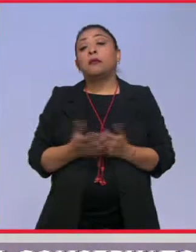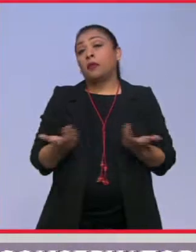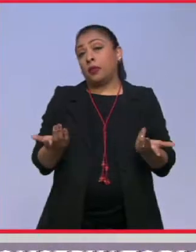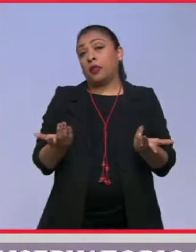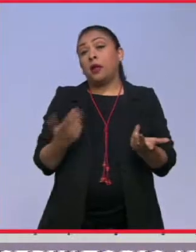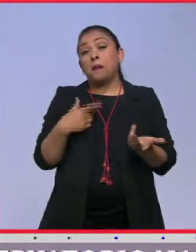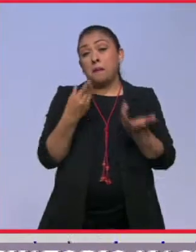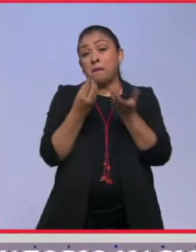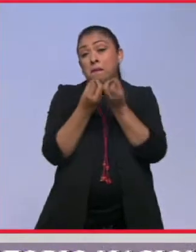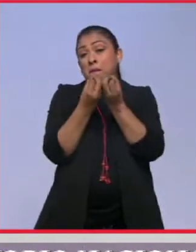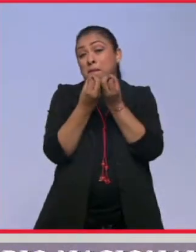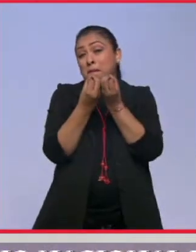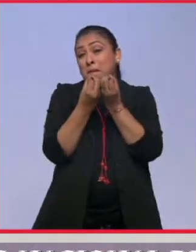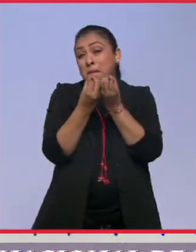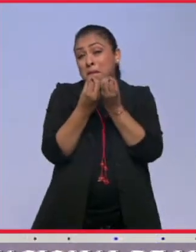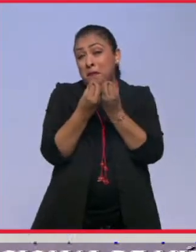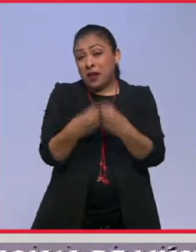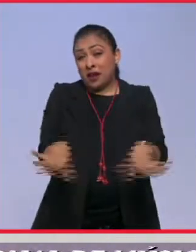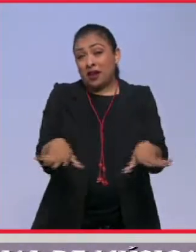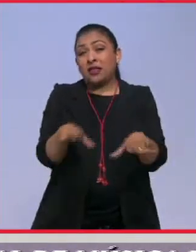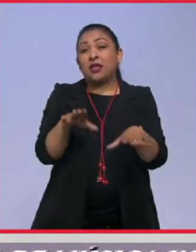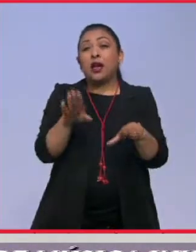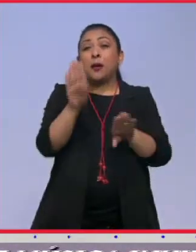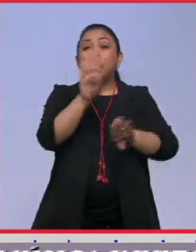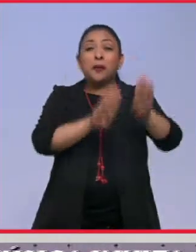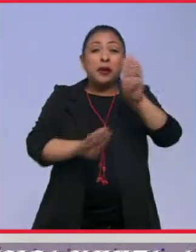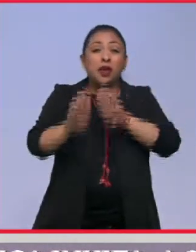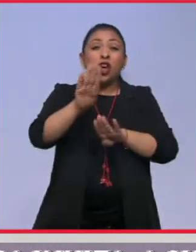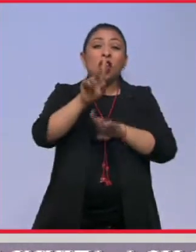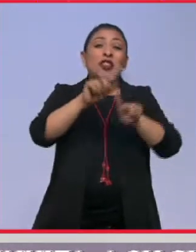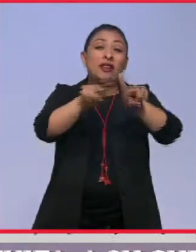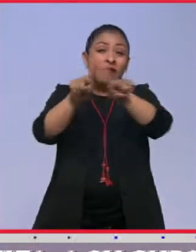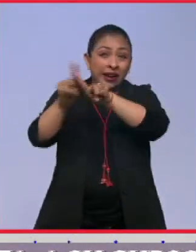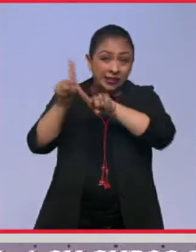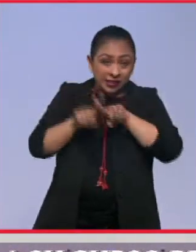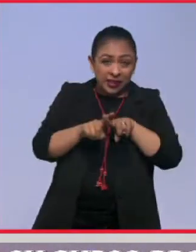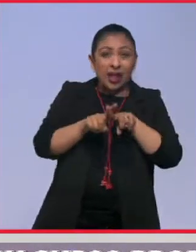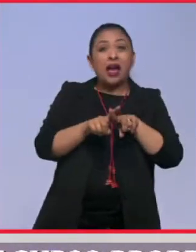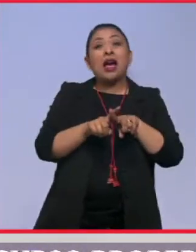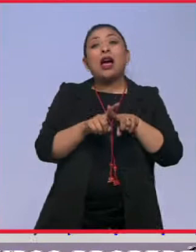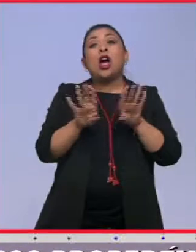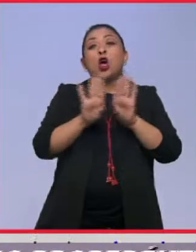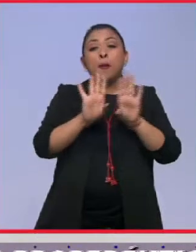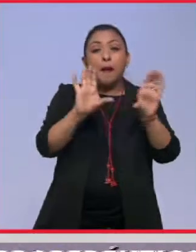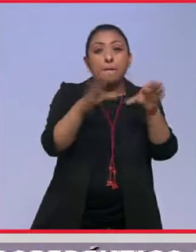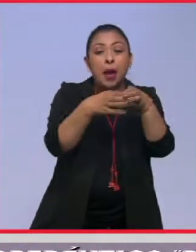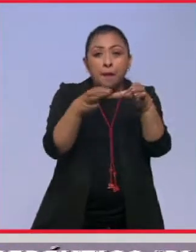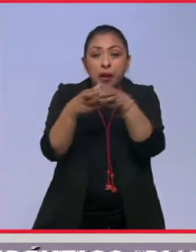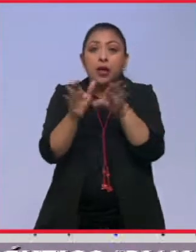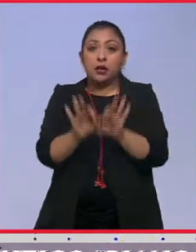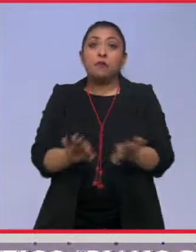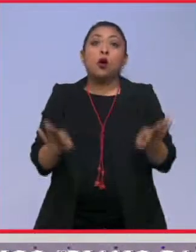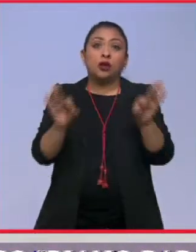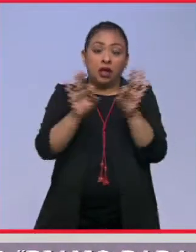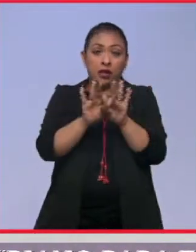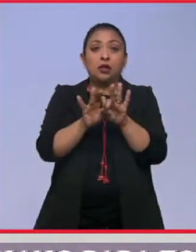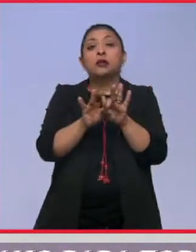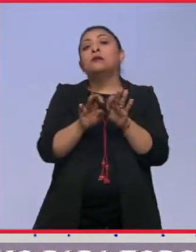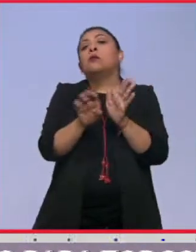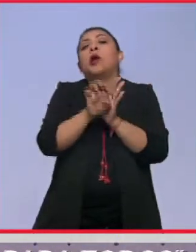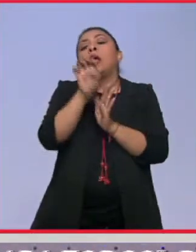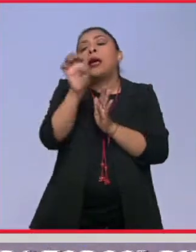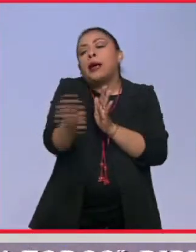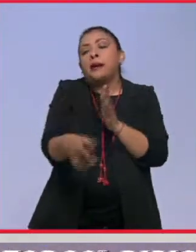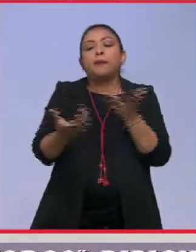Bueno, la pérdida de la biodiversidad, la pérdida de bancos genéticos importantes, como puede ser el hecho de